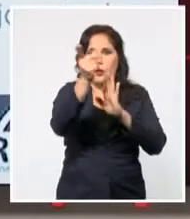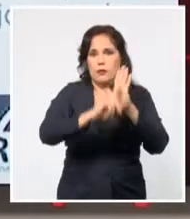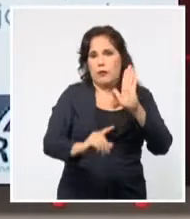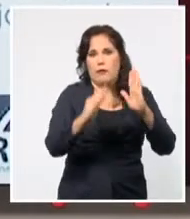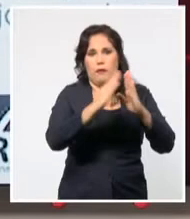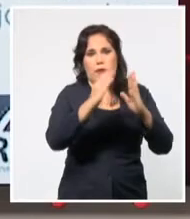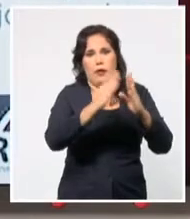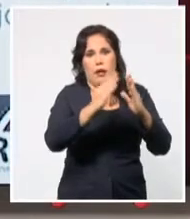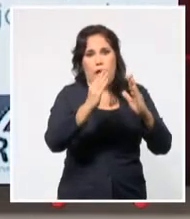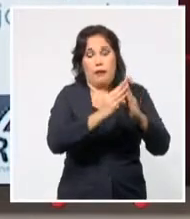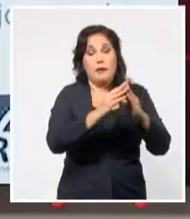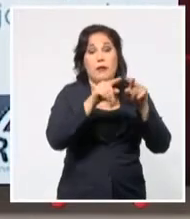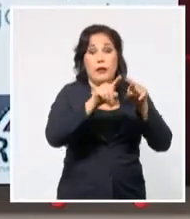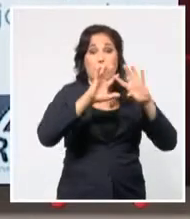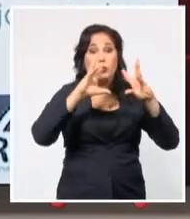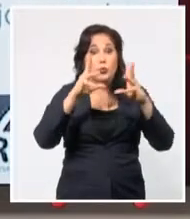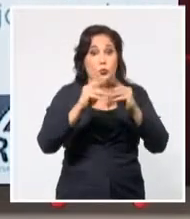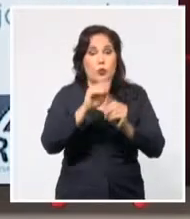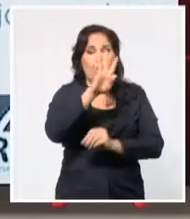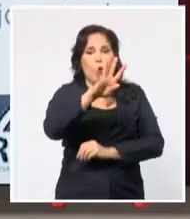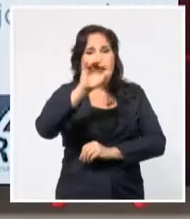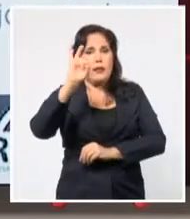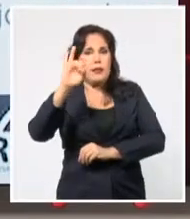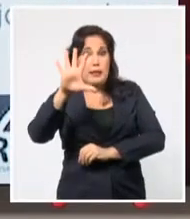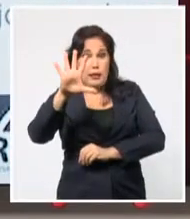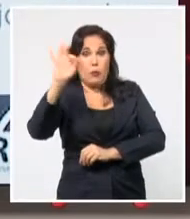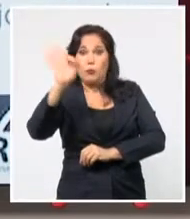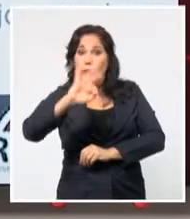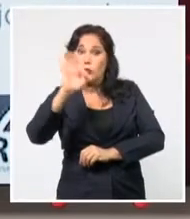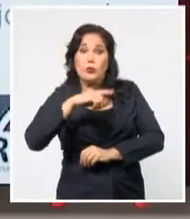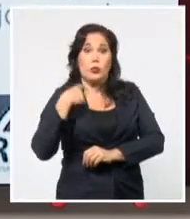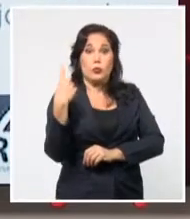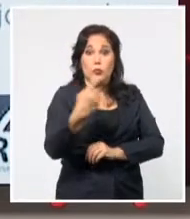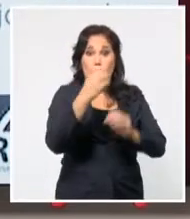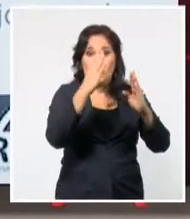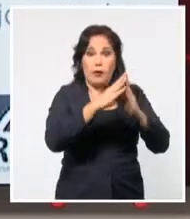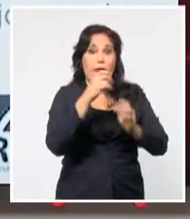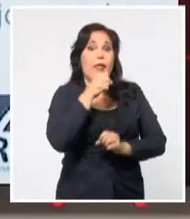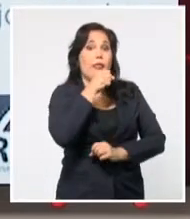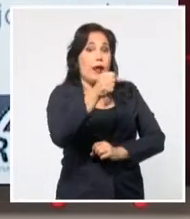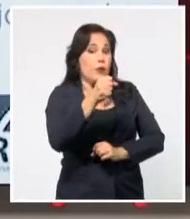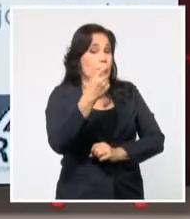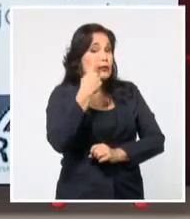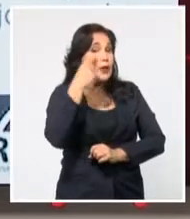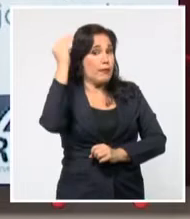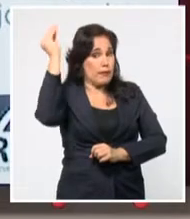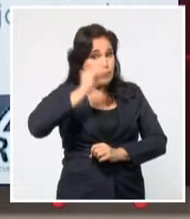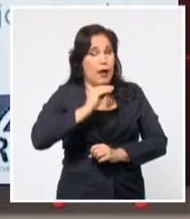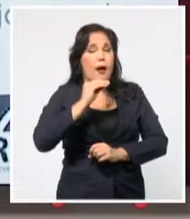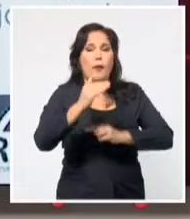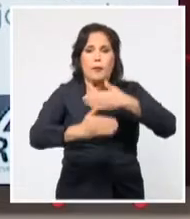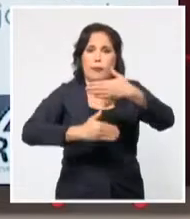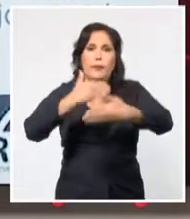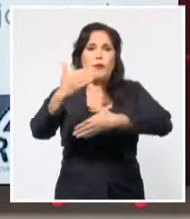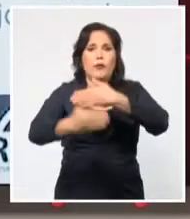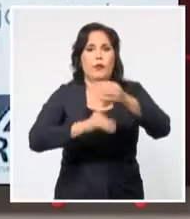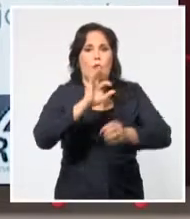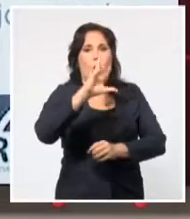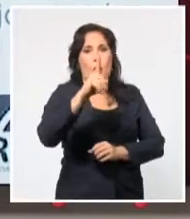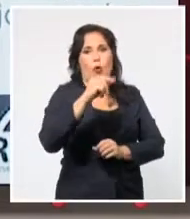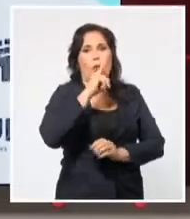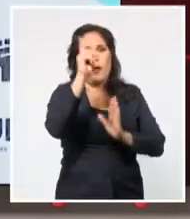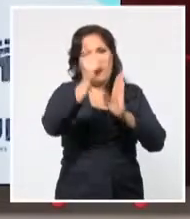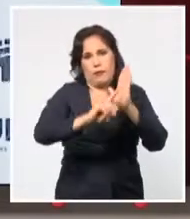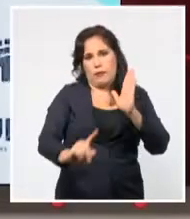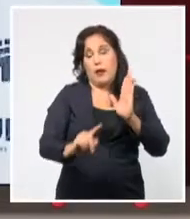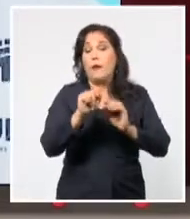residencial. De este total, el 45% de los casos ya verificados han procedido como delitos, cifras